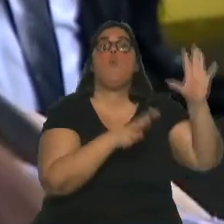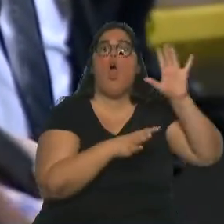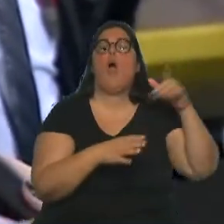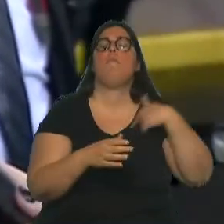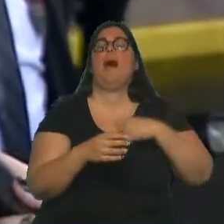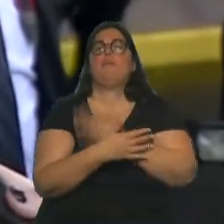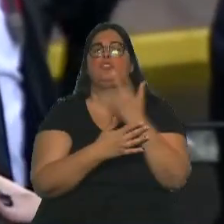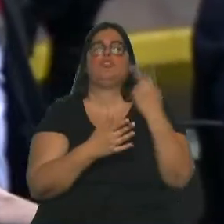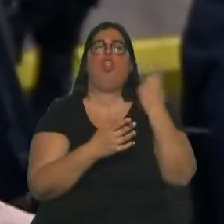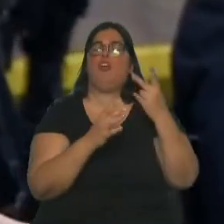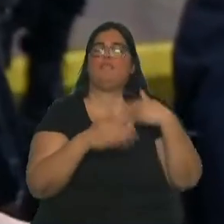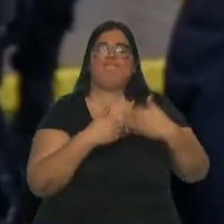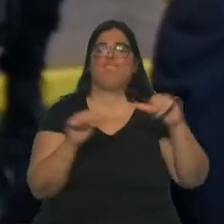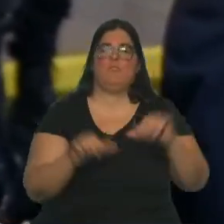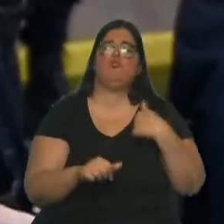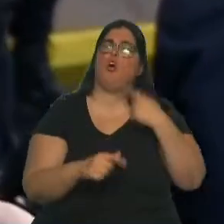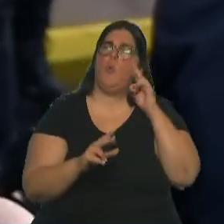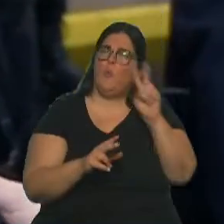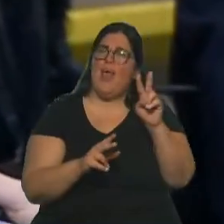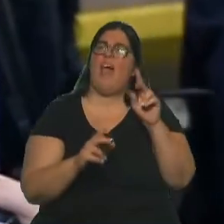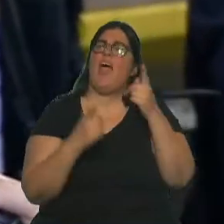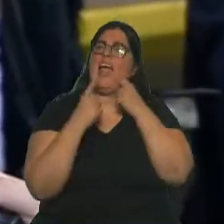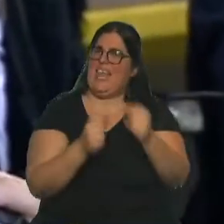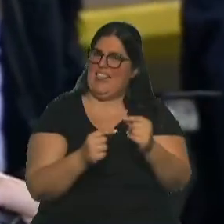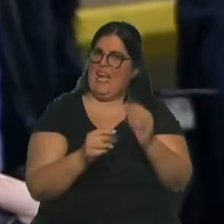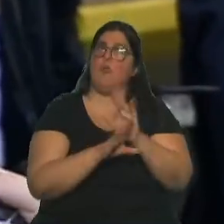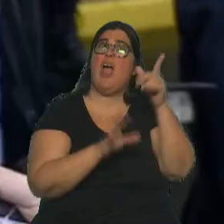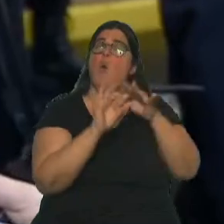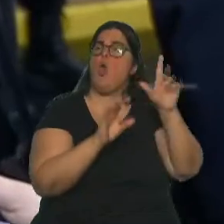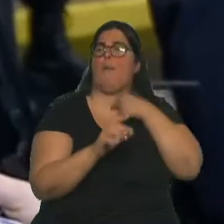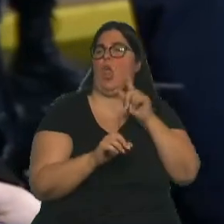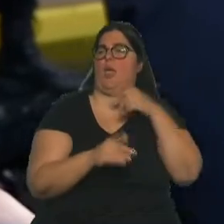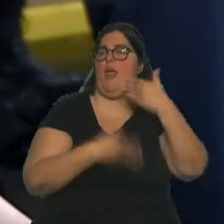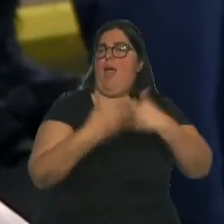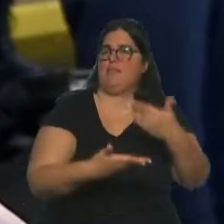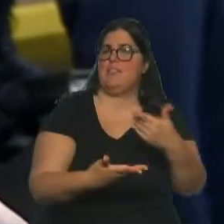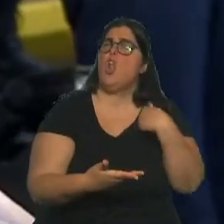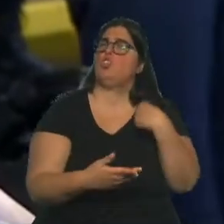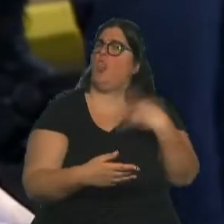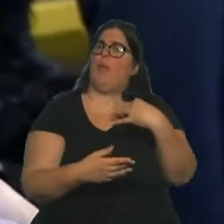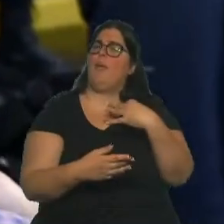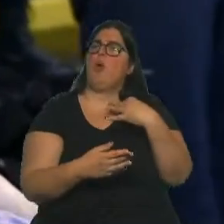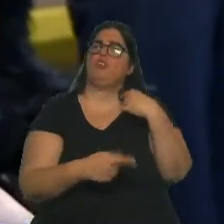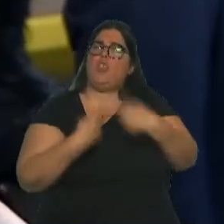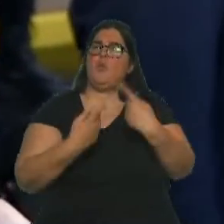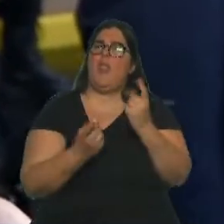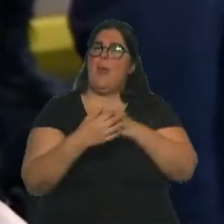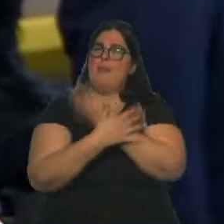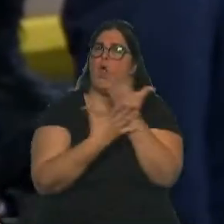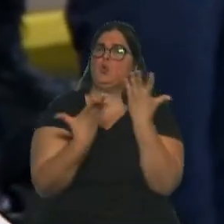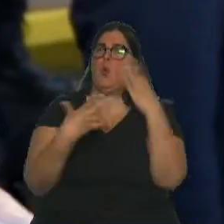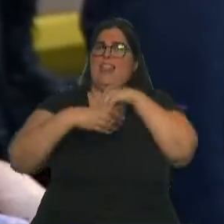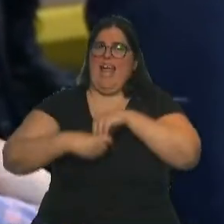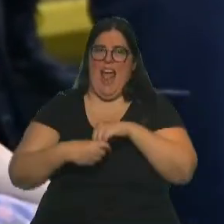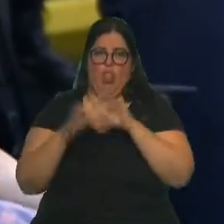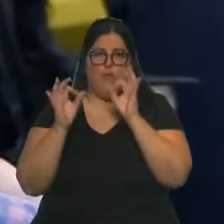posición muy crítica. Yo creo que Europa no quiere realmente que avancemos y nosotros tenemos que seguir integrándonos al interior del Mercosur y desde el Mercosur